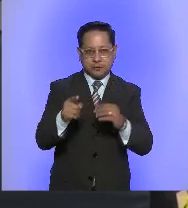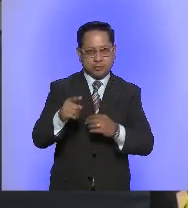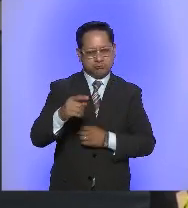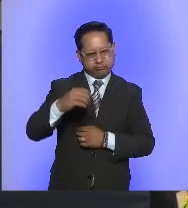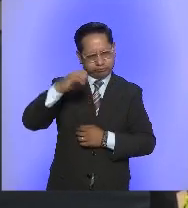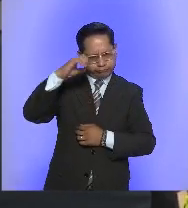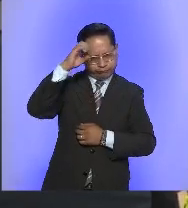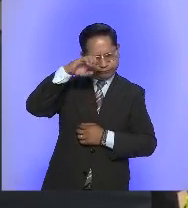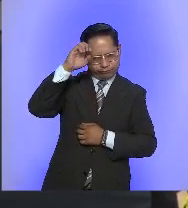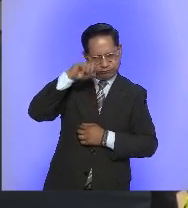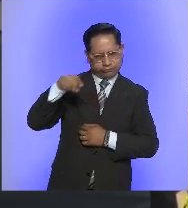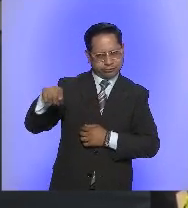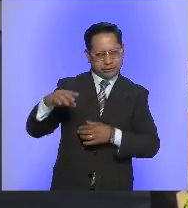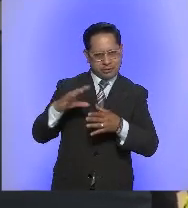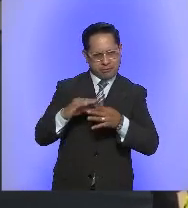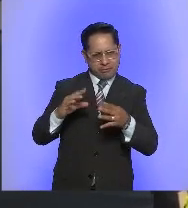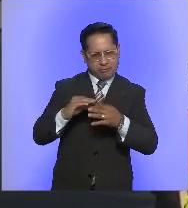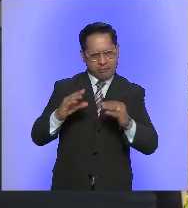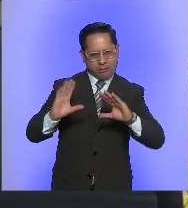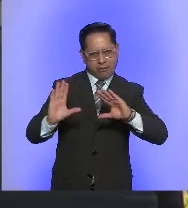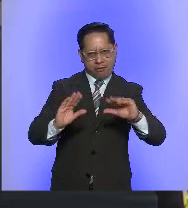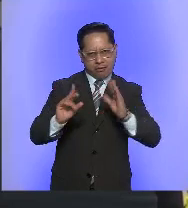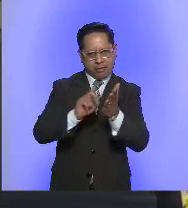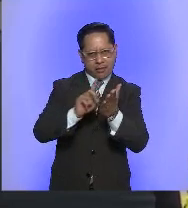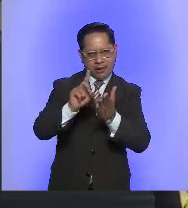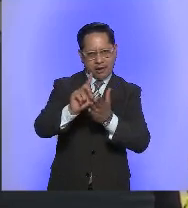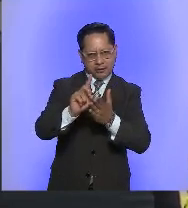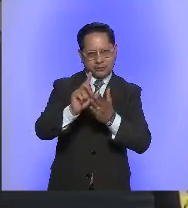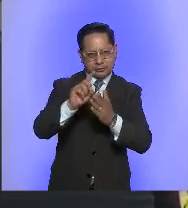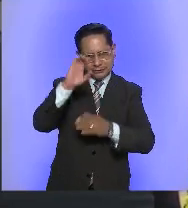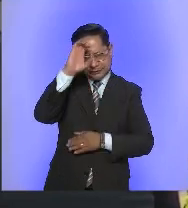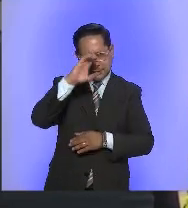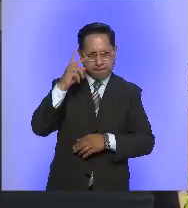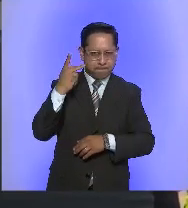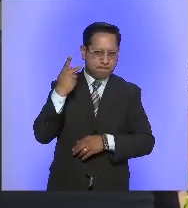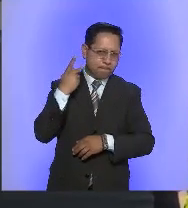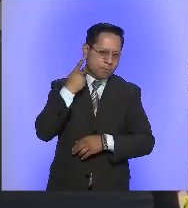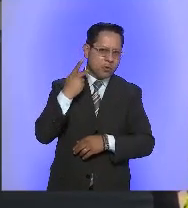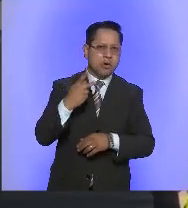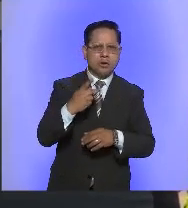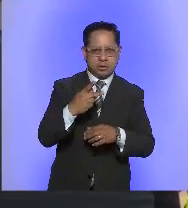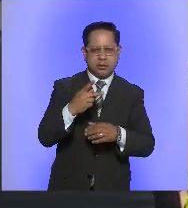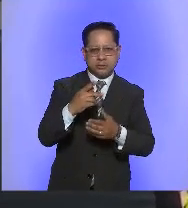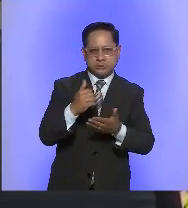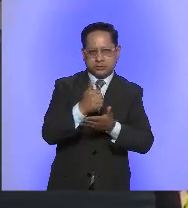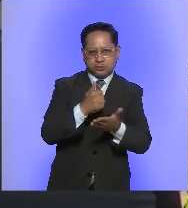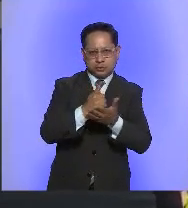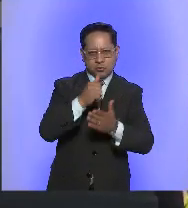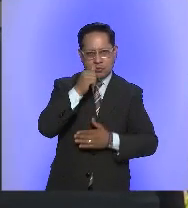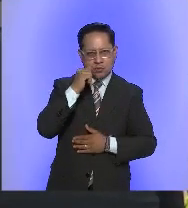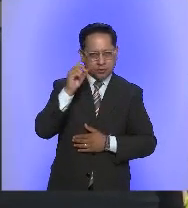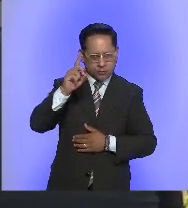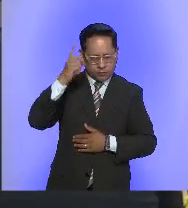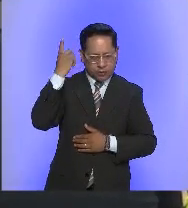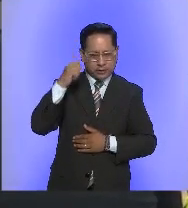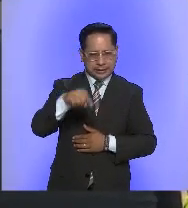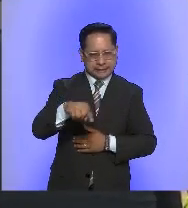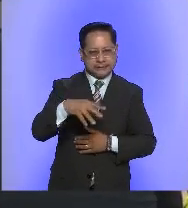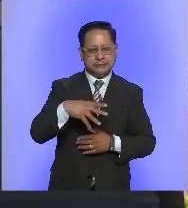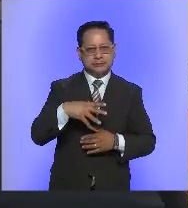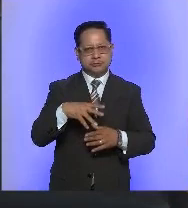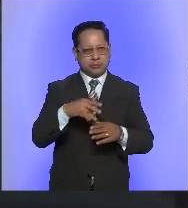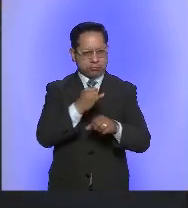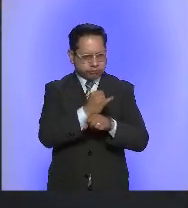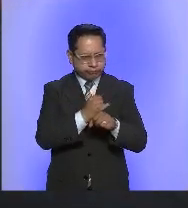de Derecho y Ciencias Políticas de la Universidad Juárez del Estado de Durango. Cuenta con trabajos de investigación que han sido publicados en